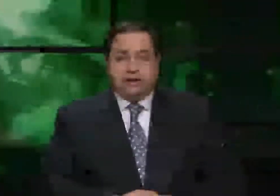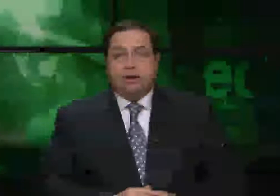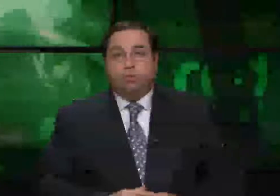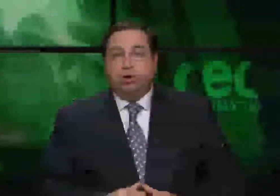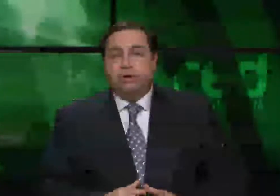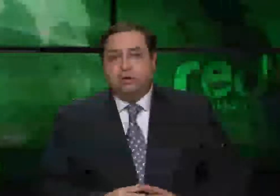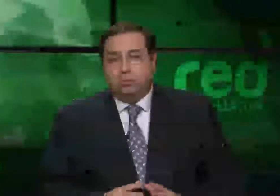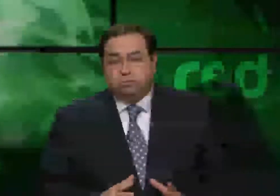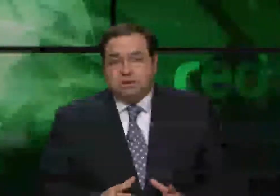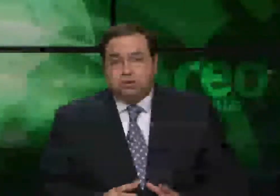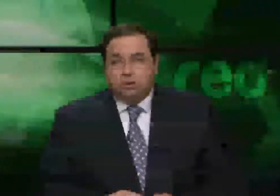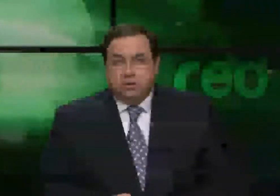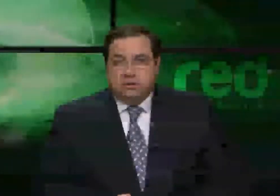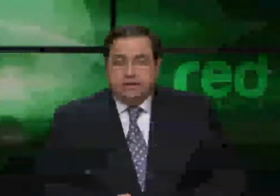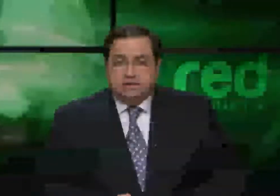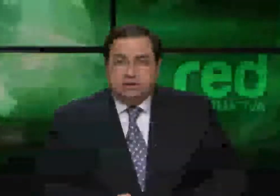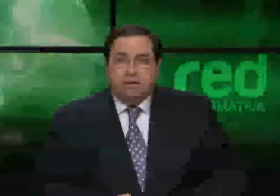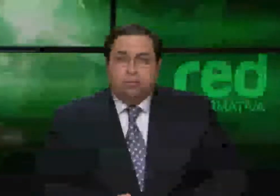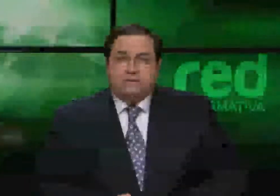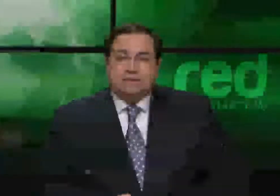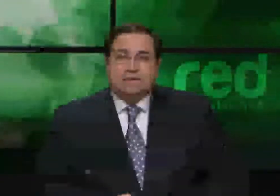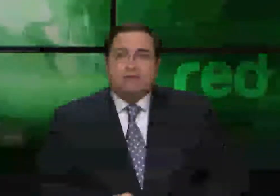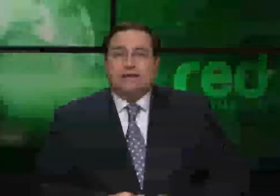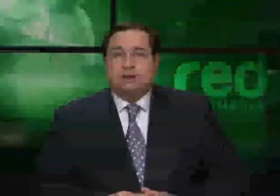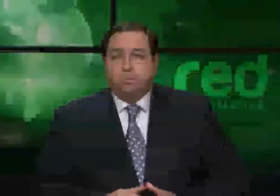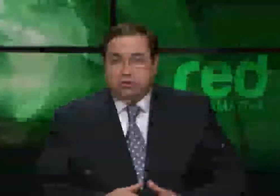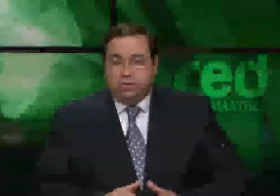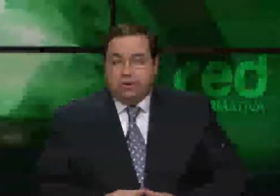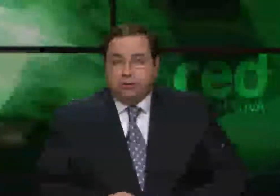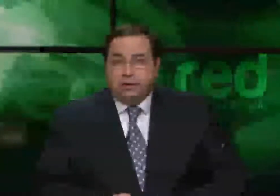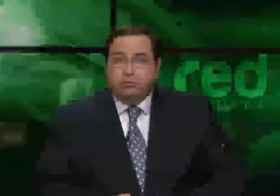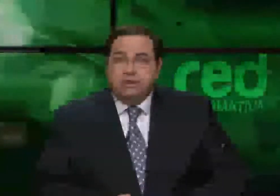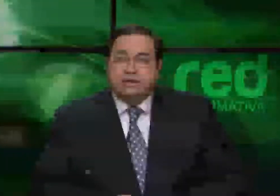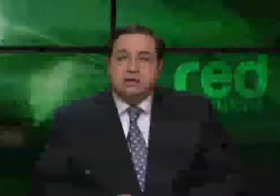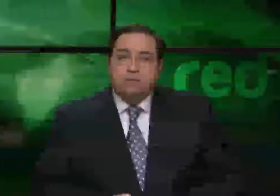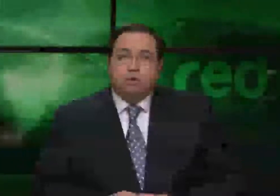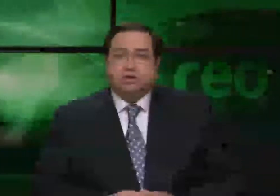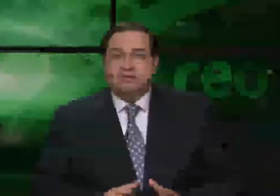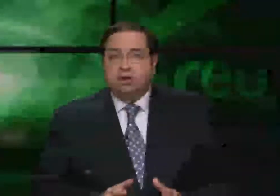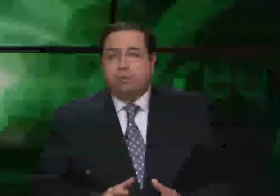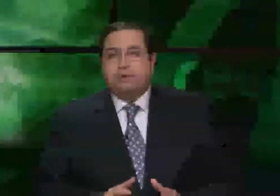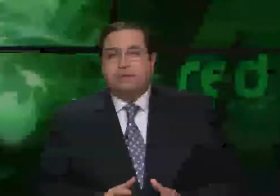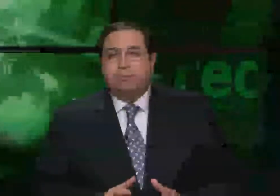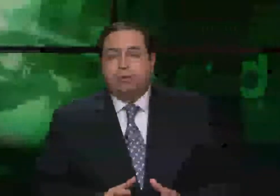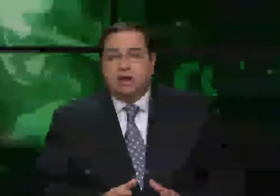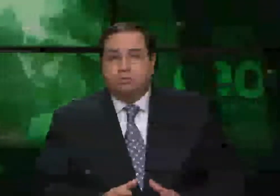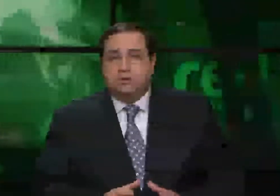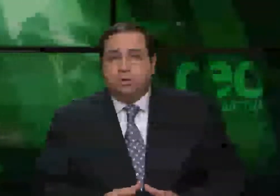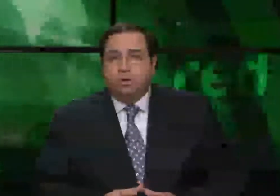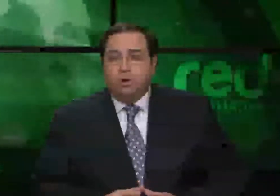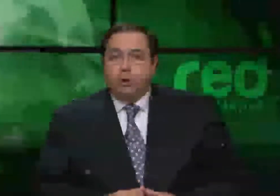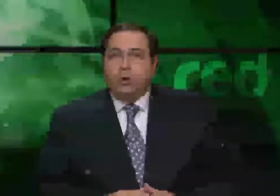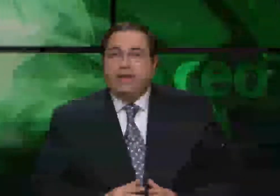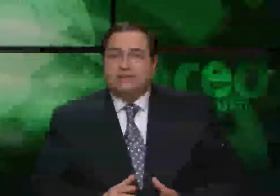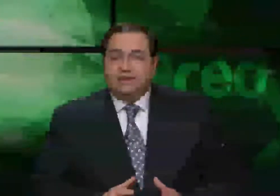de reunión. Esto apuntando desde hace ya varios meses al tema de las aglomeraciones, recordarán ustedes. Bueno, se decidió por parte del Poder